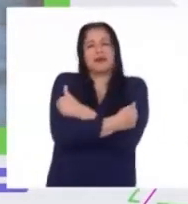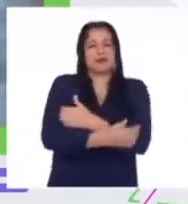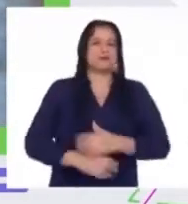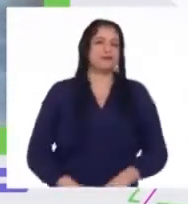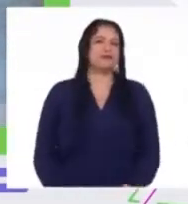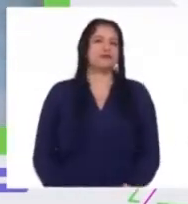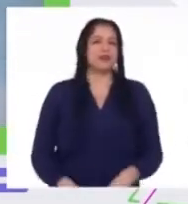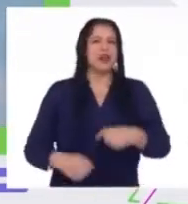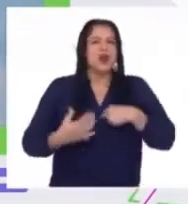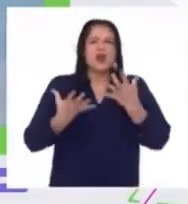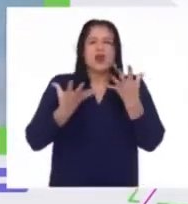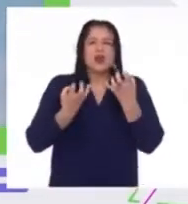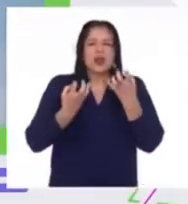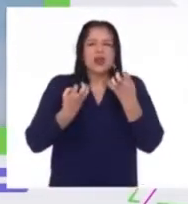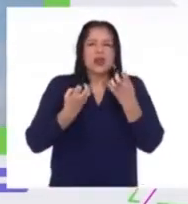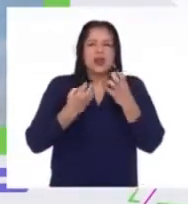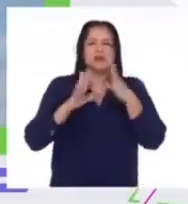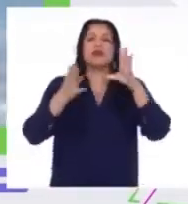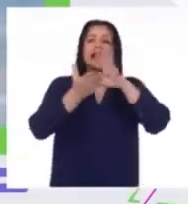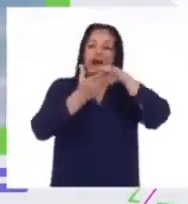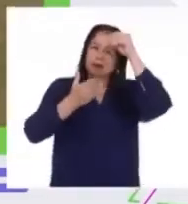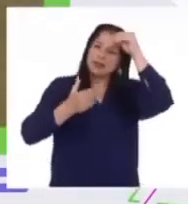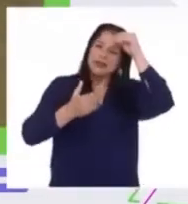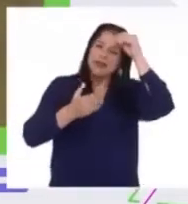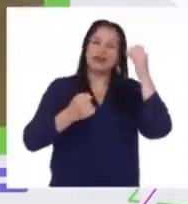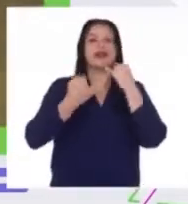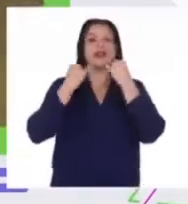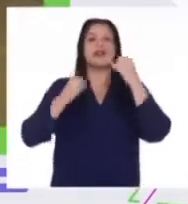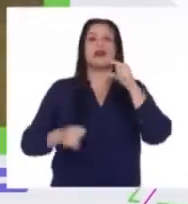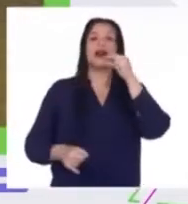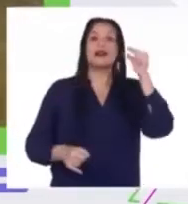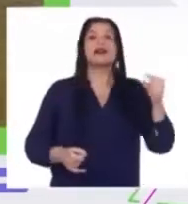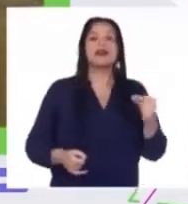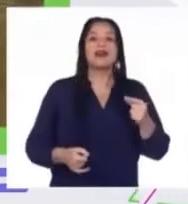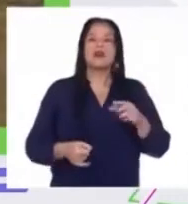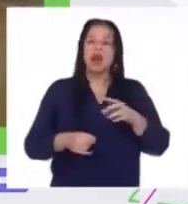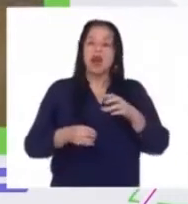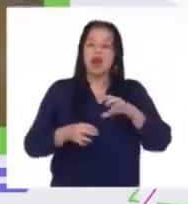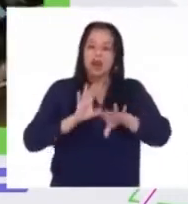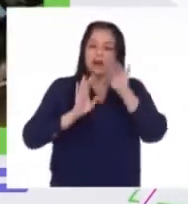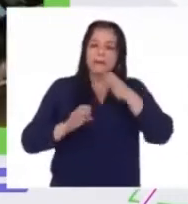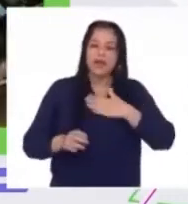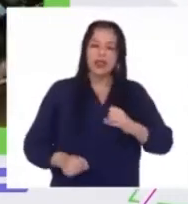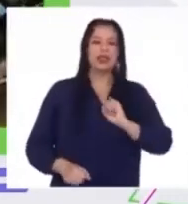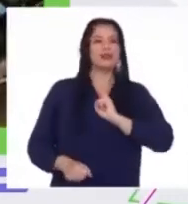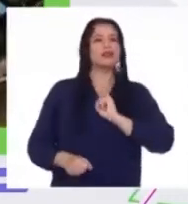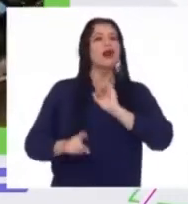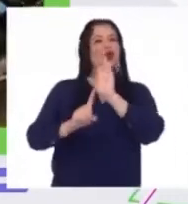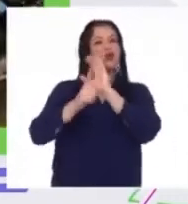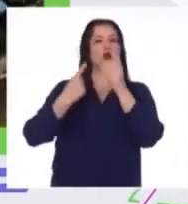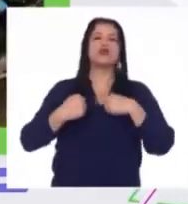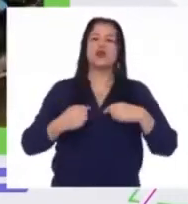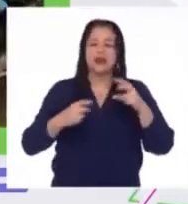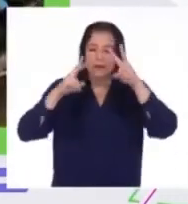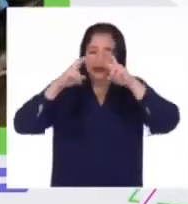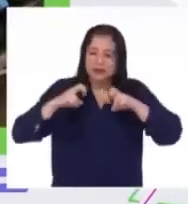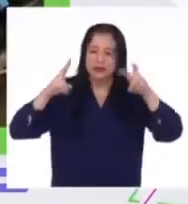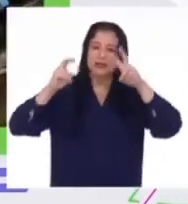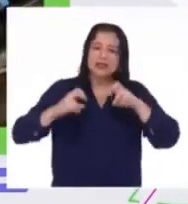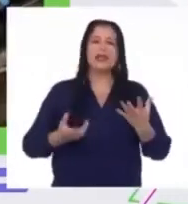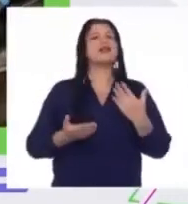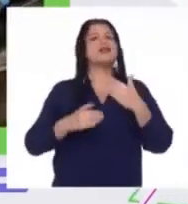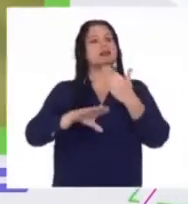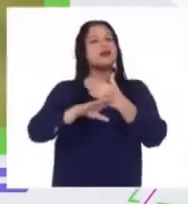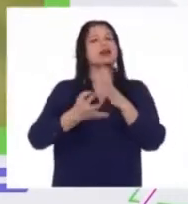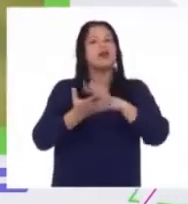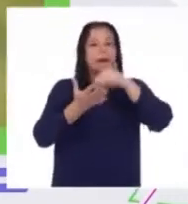y yo lo que quiero es lograr aprender el idioma quichua, ¿no? Buscar mi identidad cultural. Ya lo estoy encontrando poco a poco y le